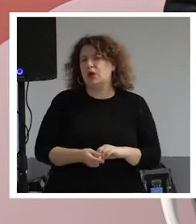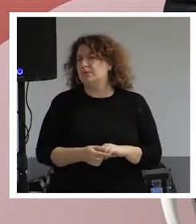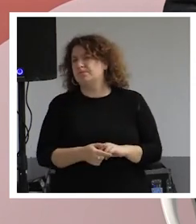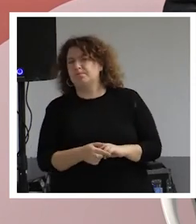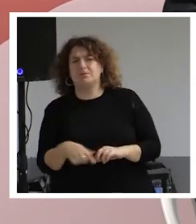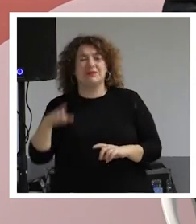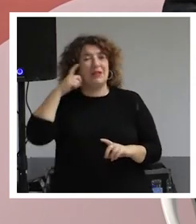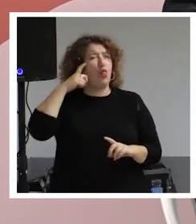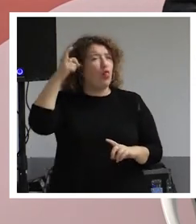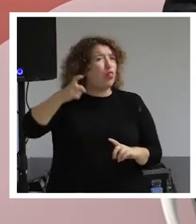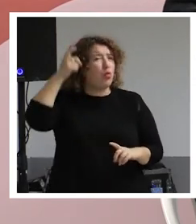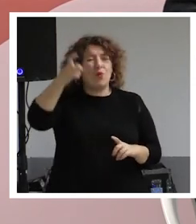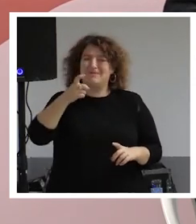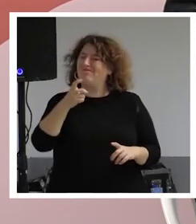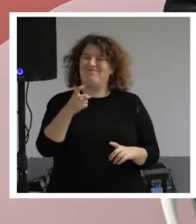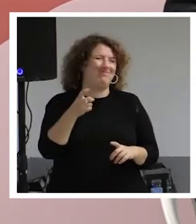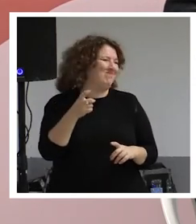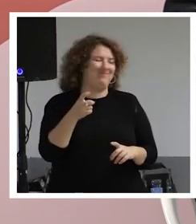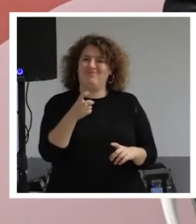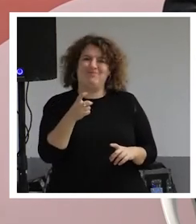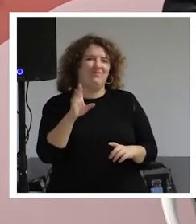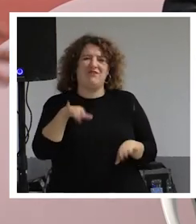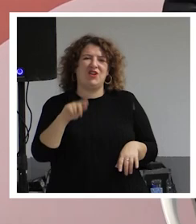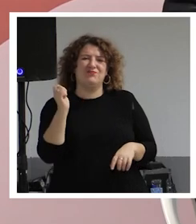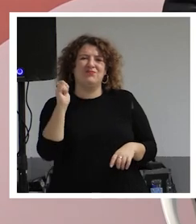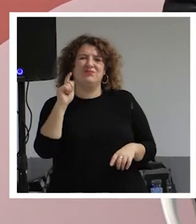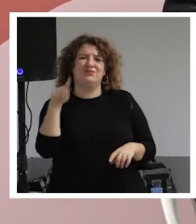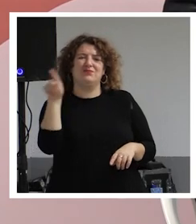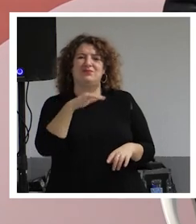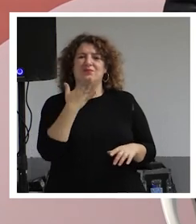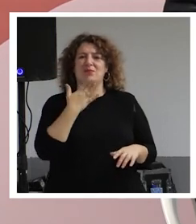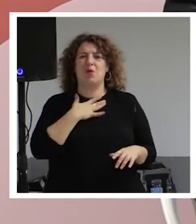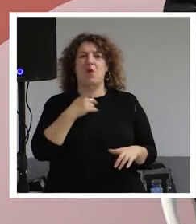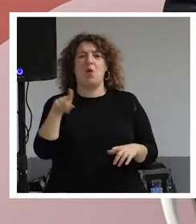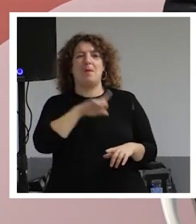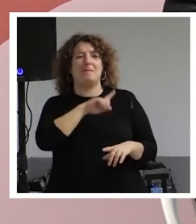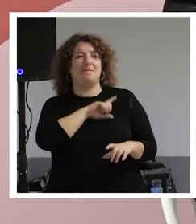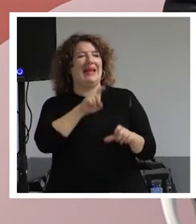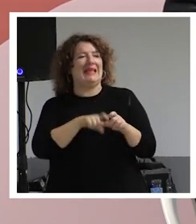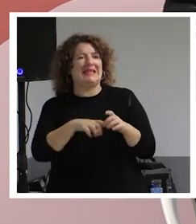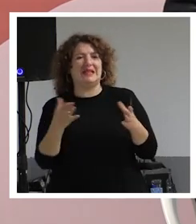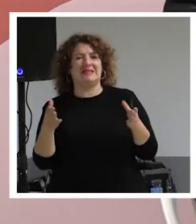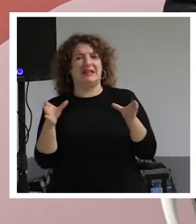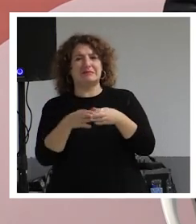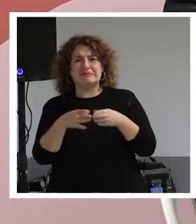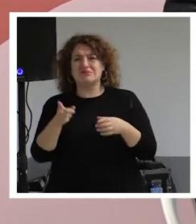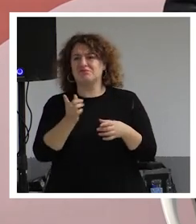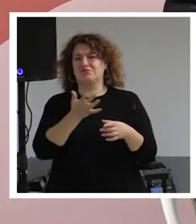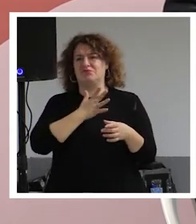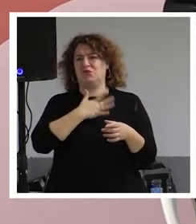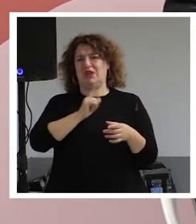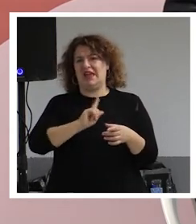partidos que son exitosos en una elección en una determinada coyuntura Este pero esos partidos no logran